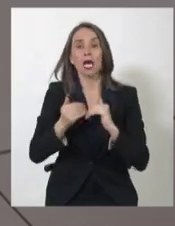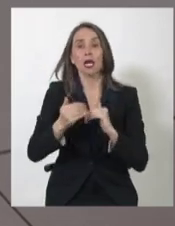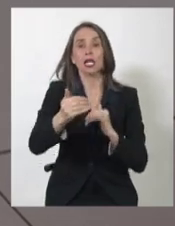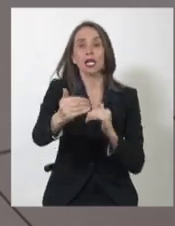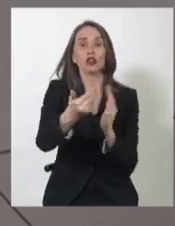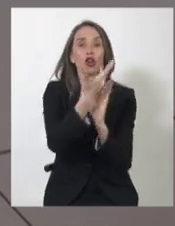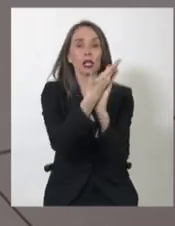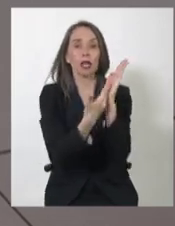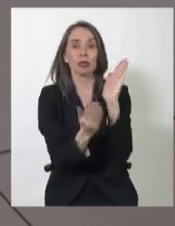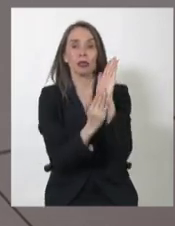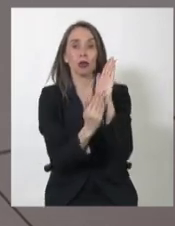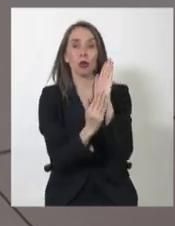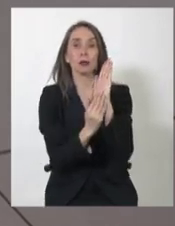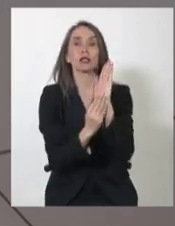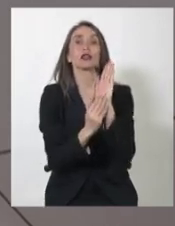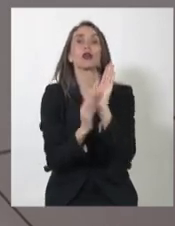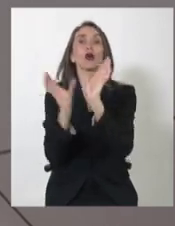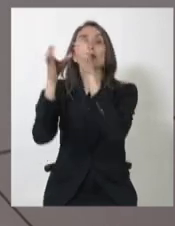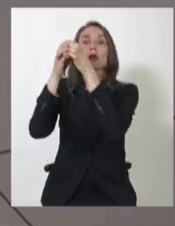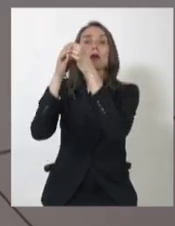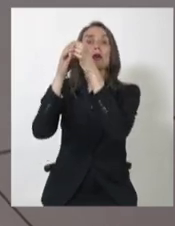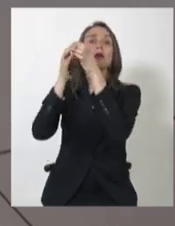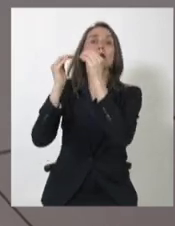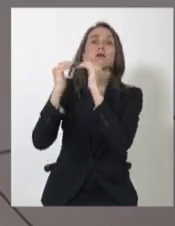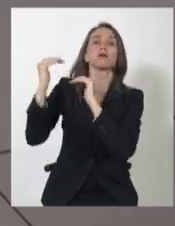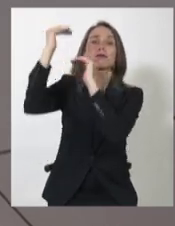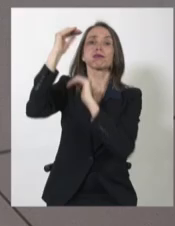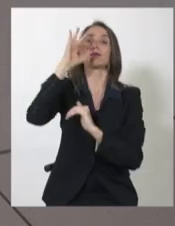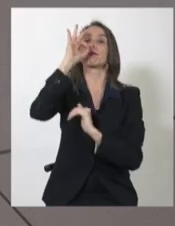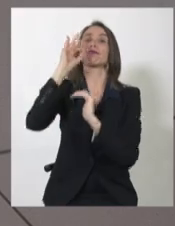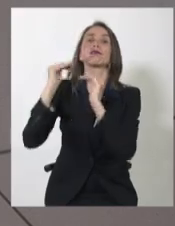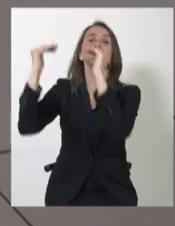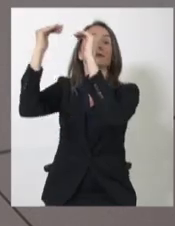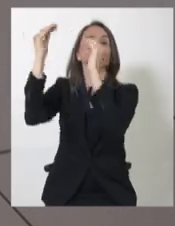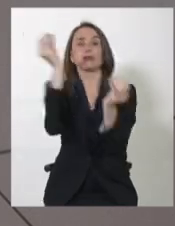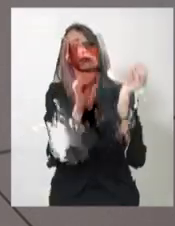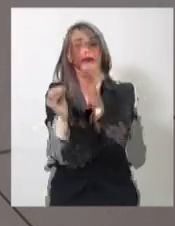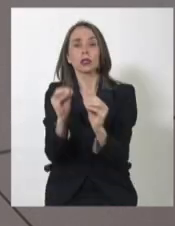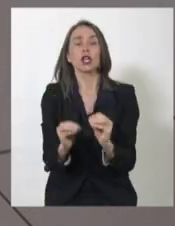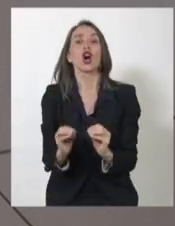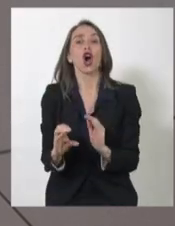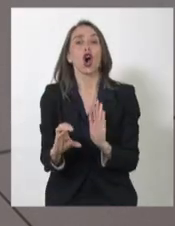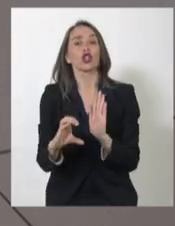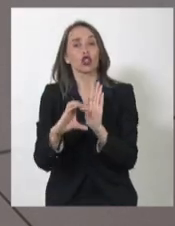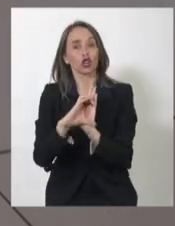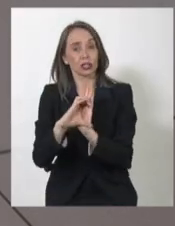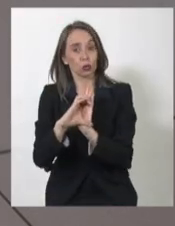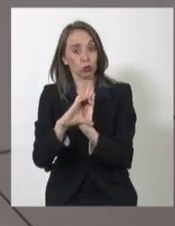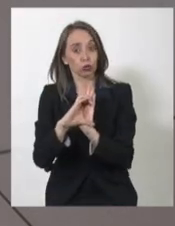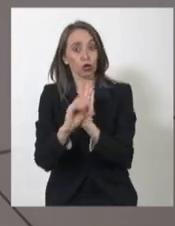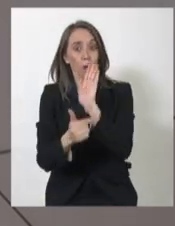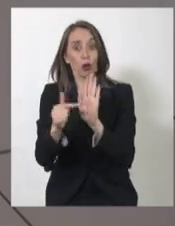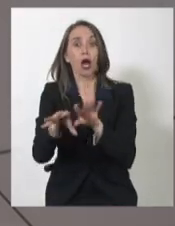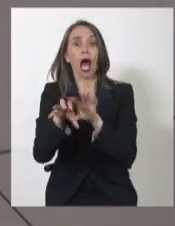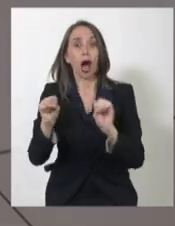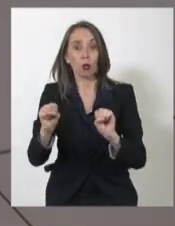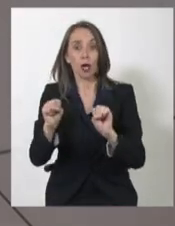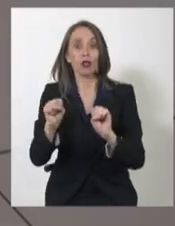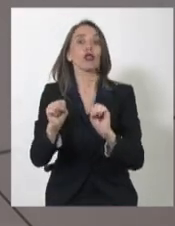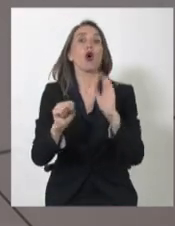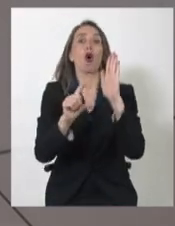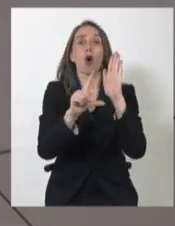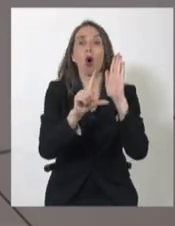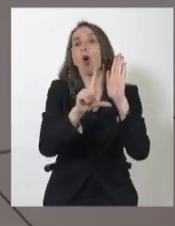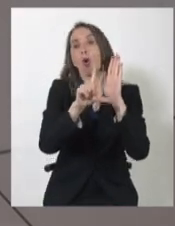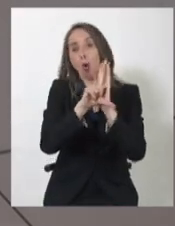un documento aristócrata. Una constitución, ¿qué es lo que es? Una constitución es un acuerdo jurídico-político, pero para convivir. Por lo